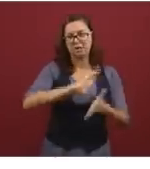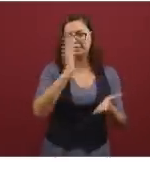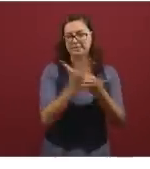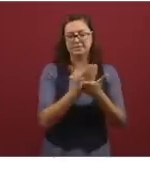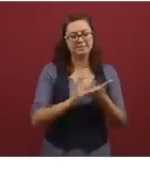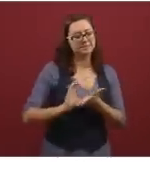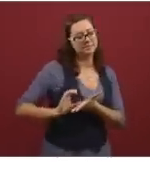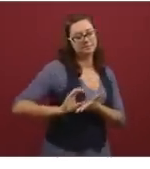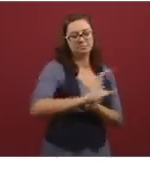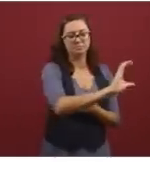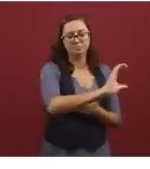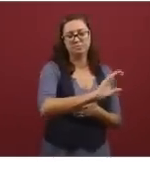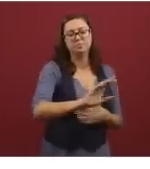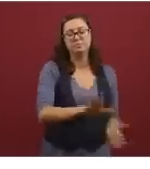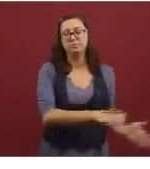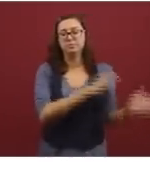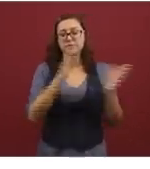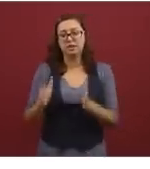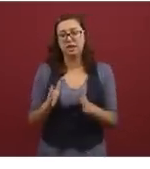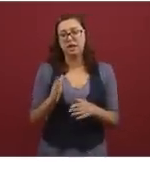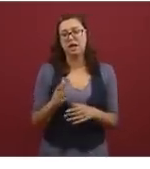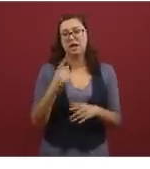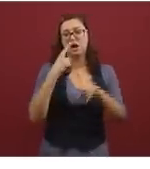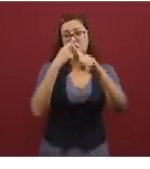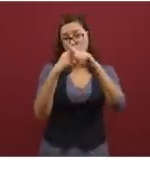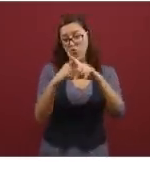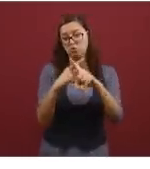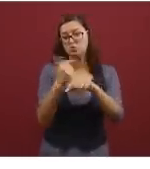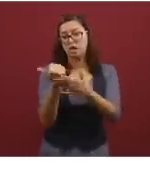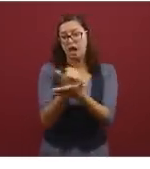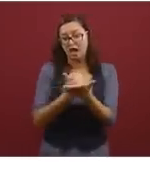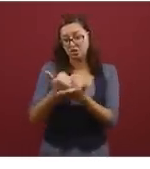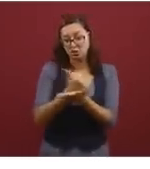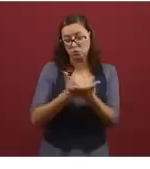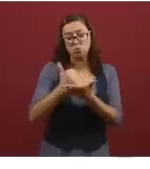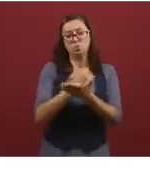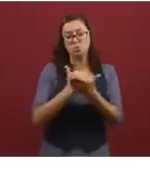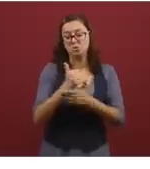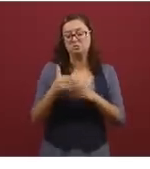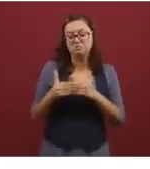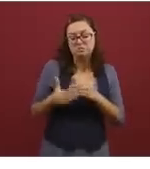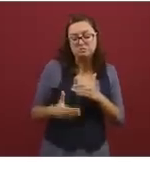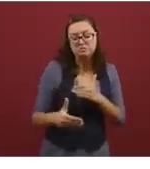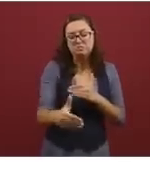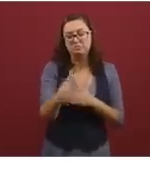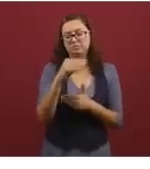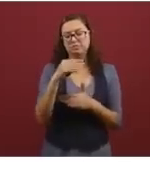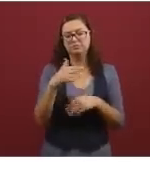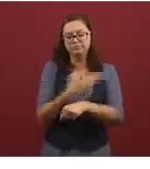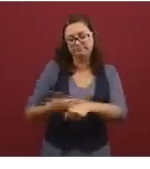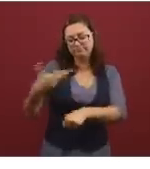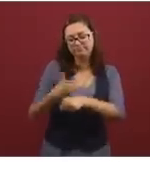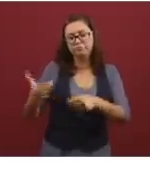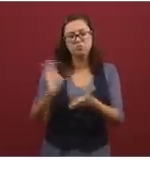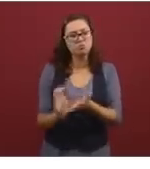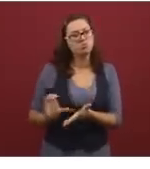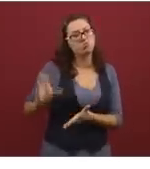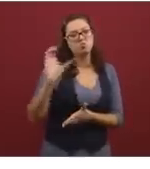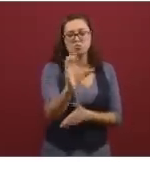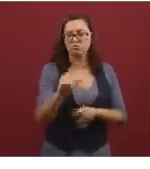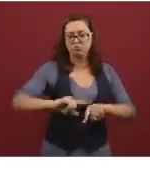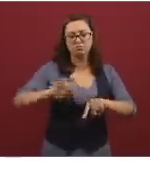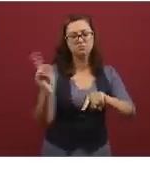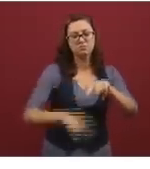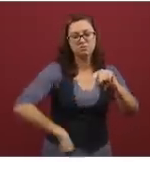están en proceso de extinción. Esperamos que en los próximos meses quede resuelto el tema. Y solamente van a